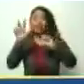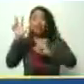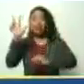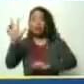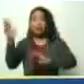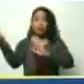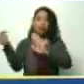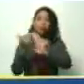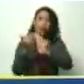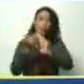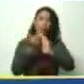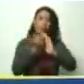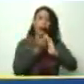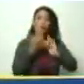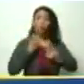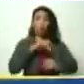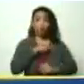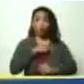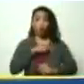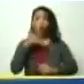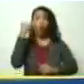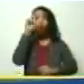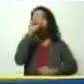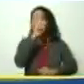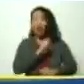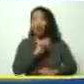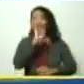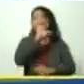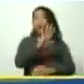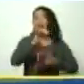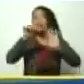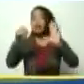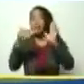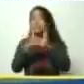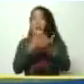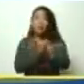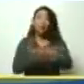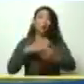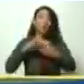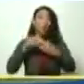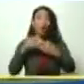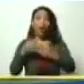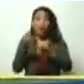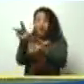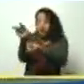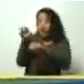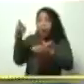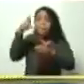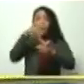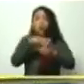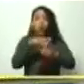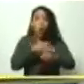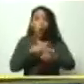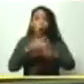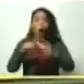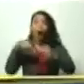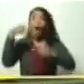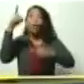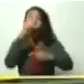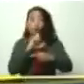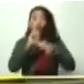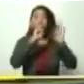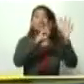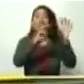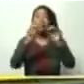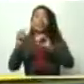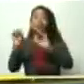nosotros pasamos un año de tener 56 mil millones de dólares de ingreso petrolero al otro año tener 700